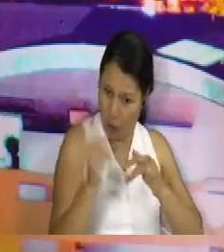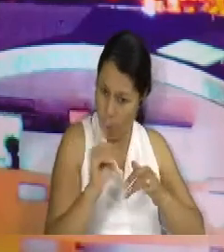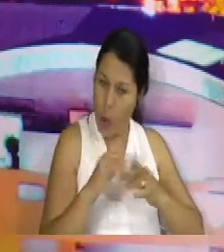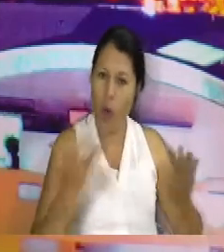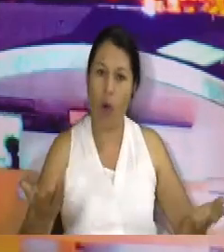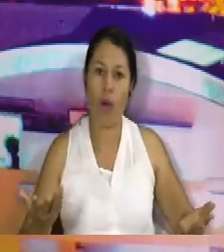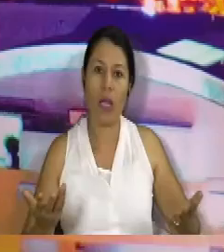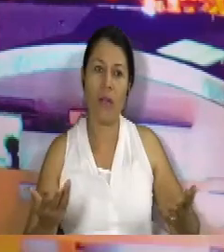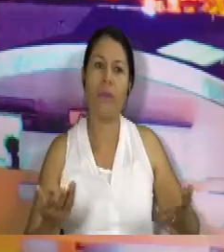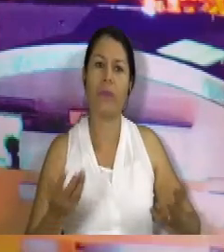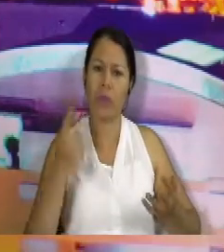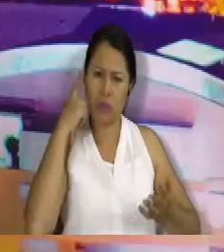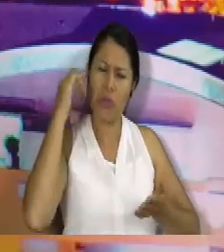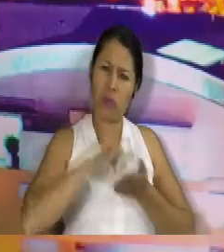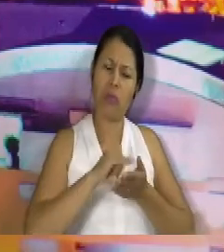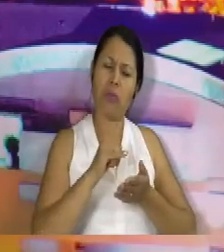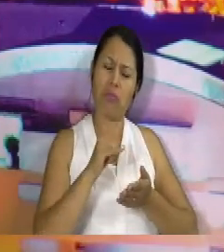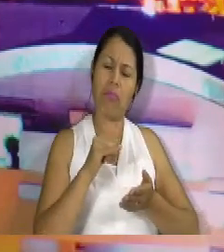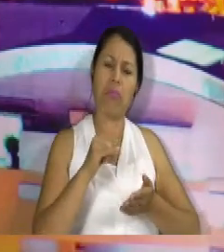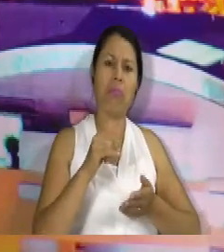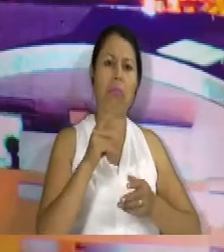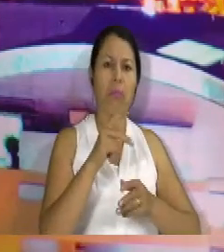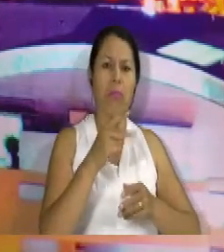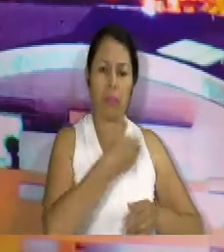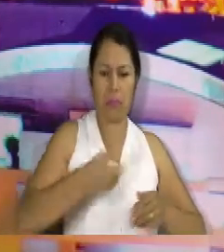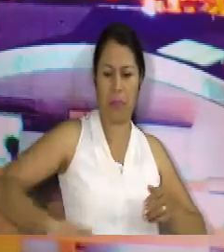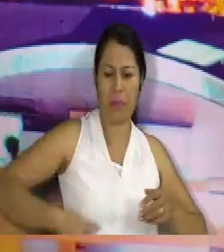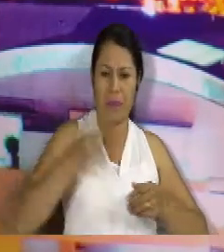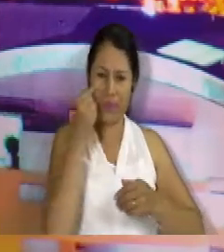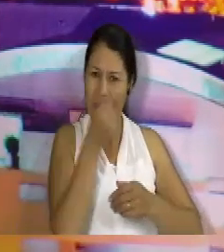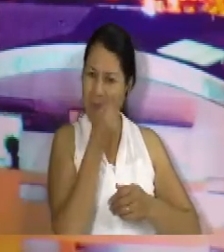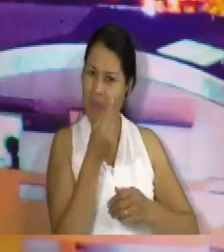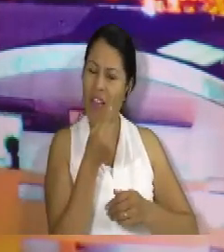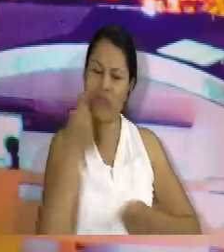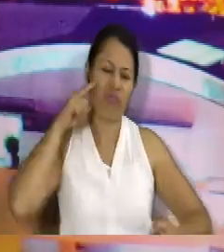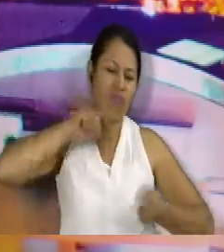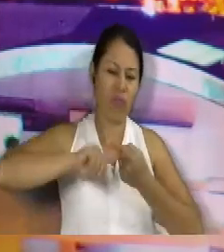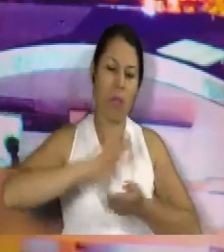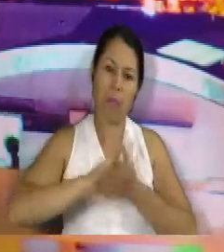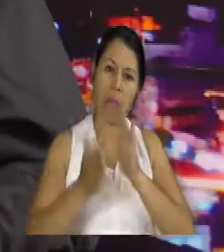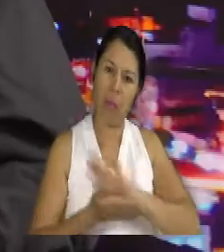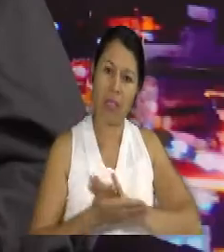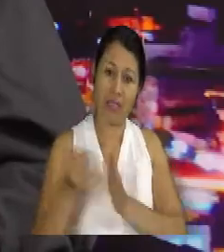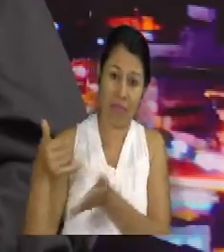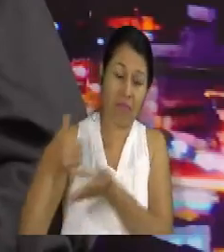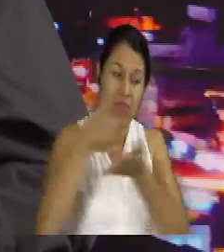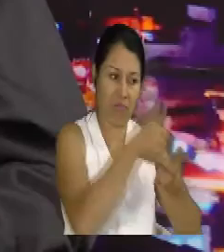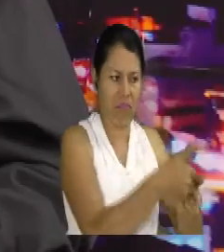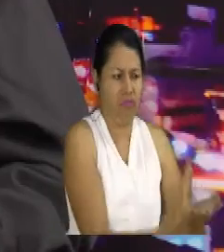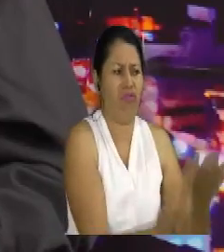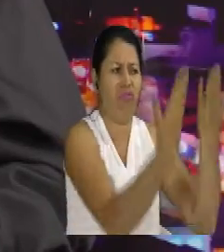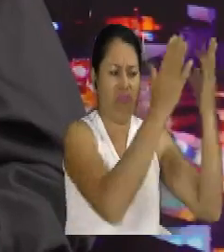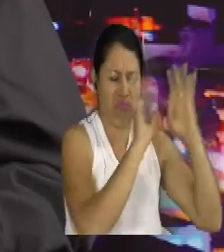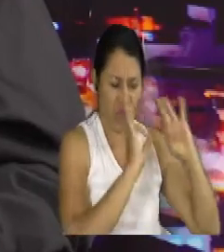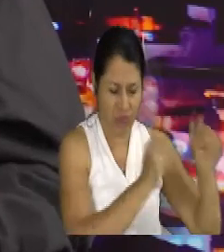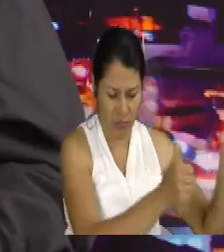Santos se la jugó por la paz y de verdad que me parece que amerita ese premio que se ha ganado. Muy bien. Allá en la